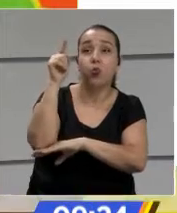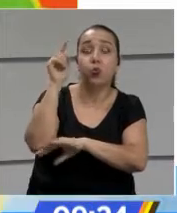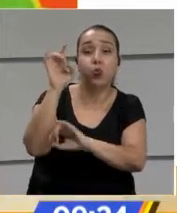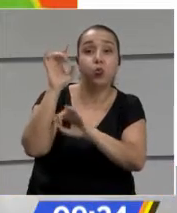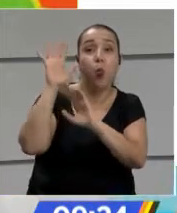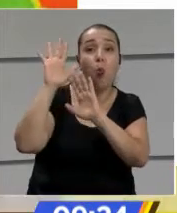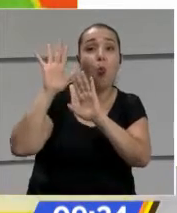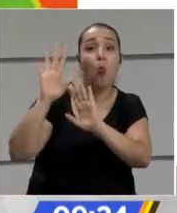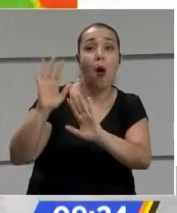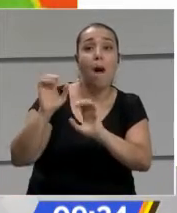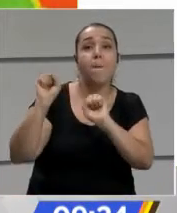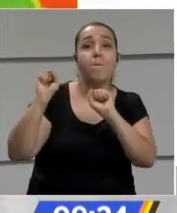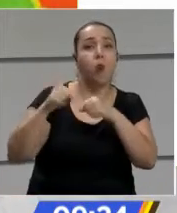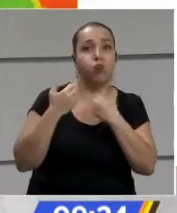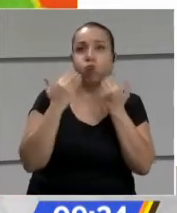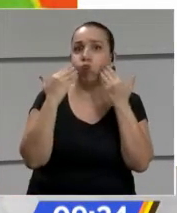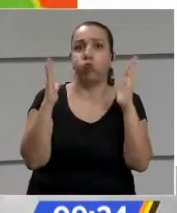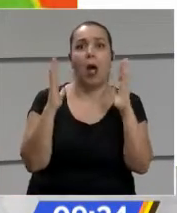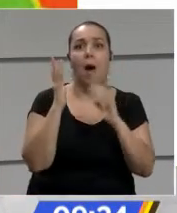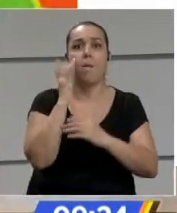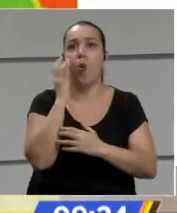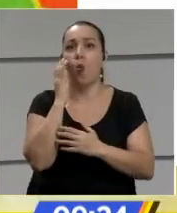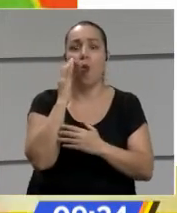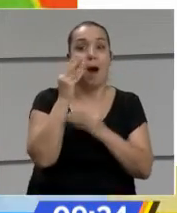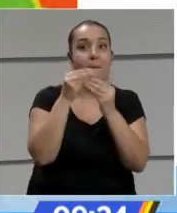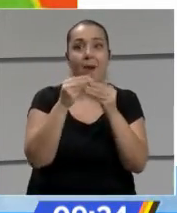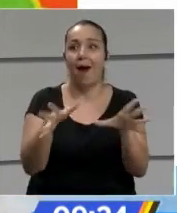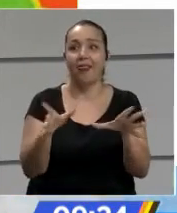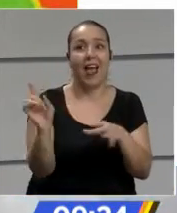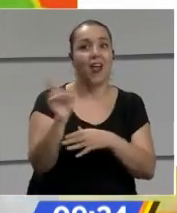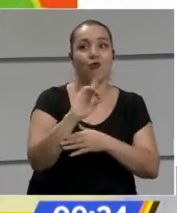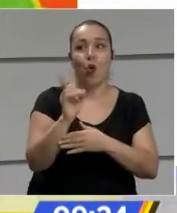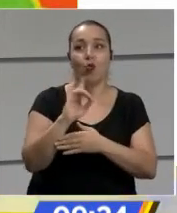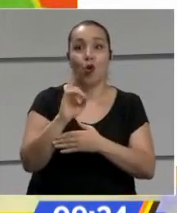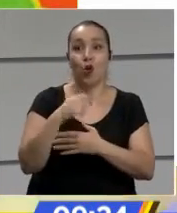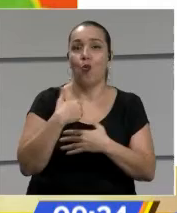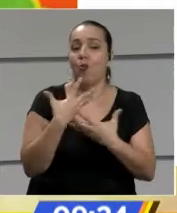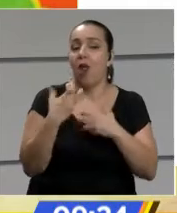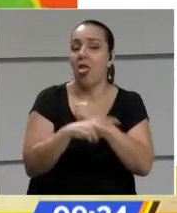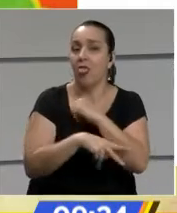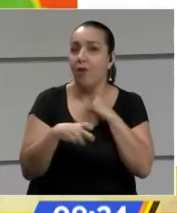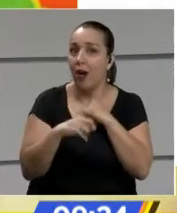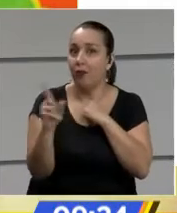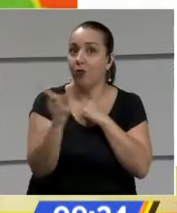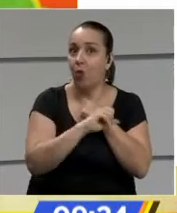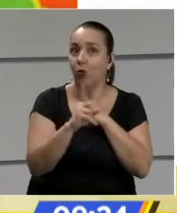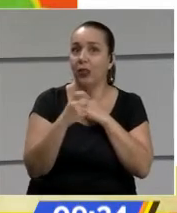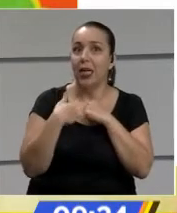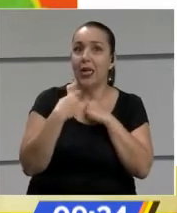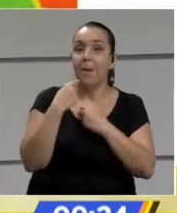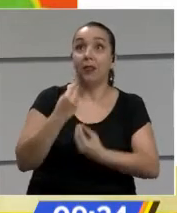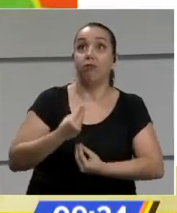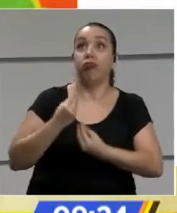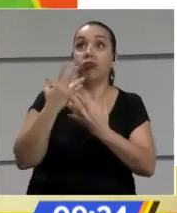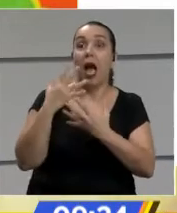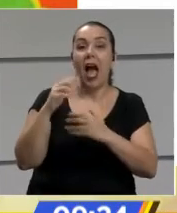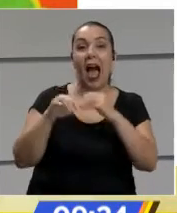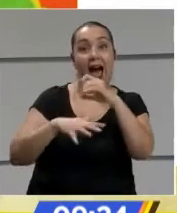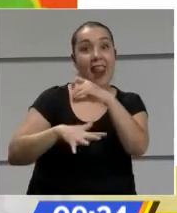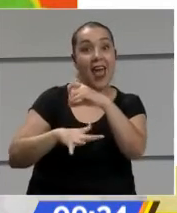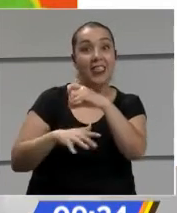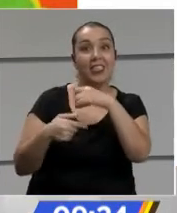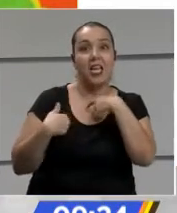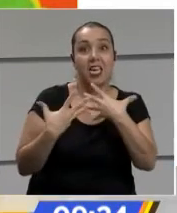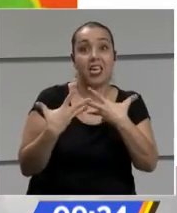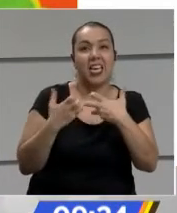me tendría que preocupar de perderla y de que alguien me la quisiera robar. Entonces, Anansi